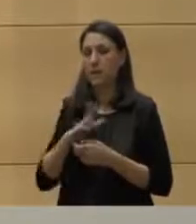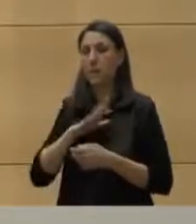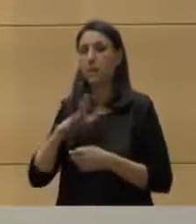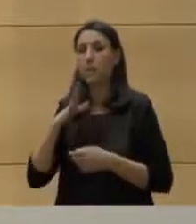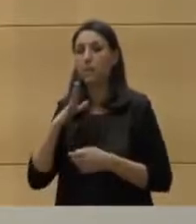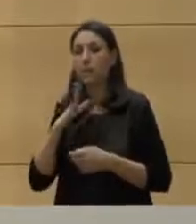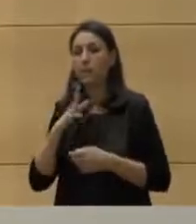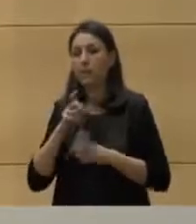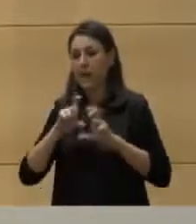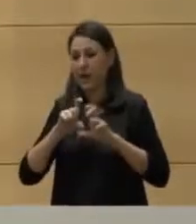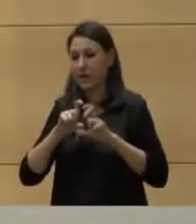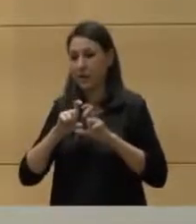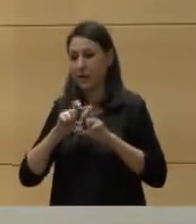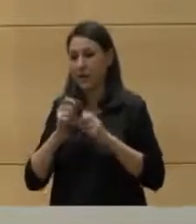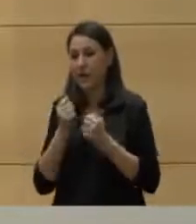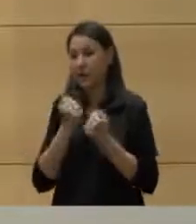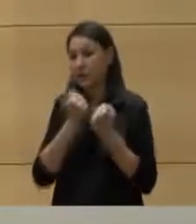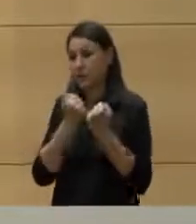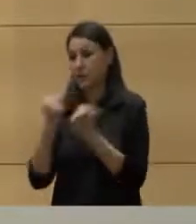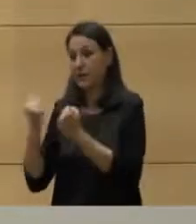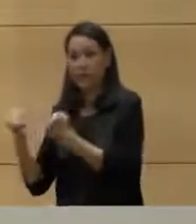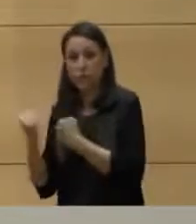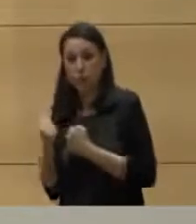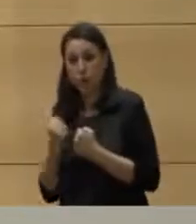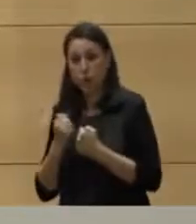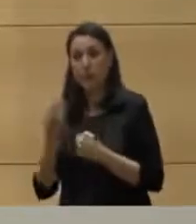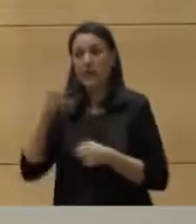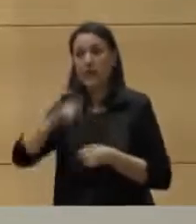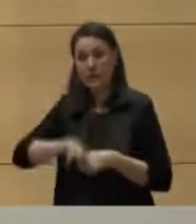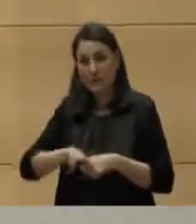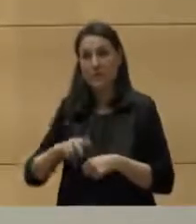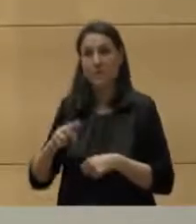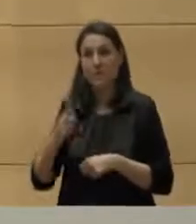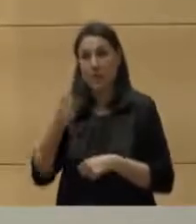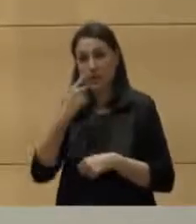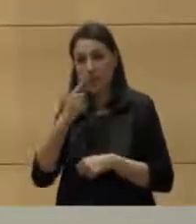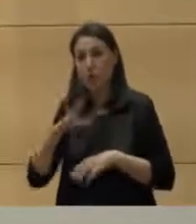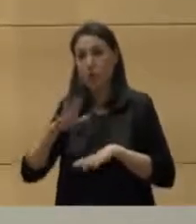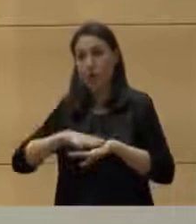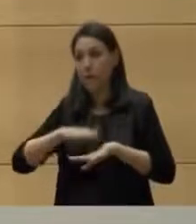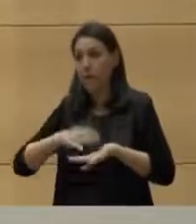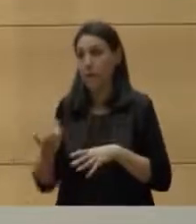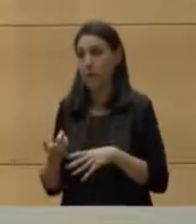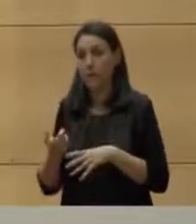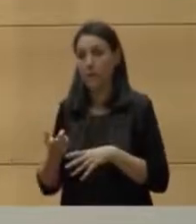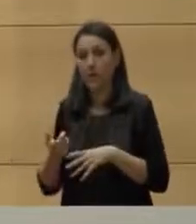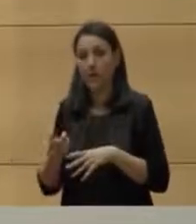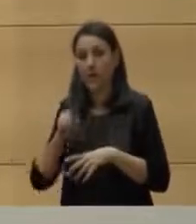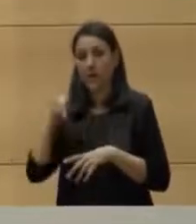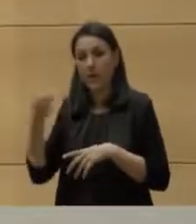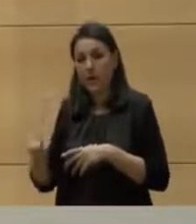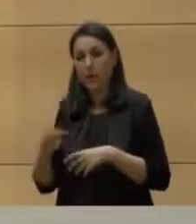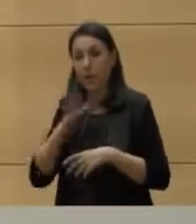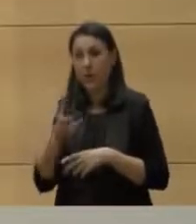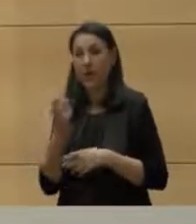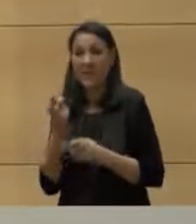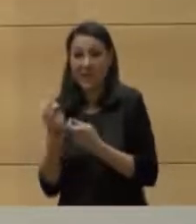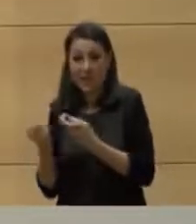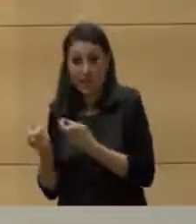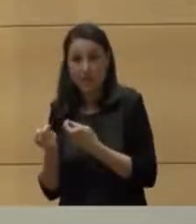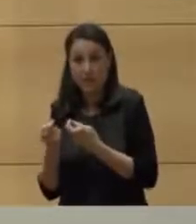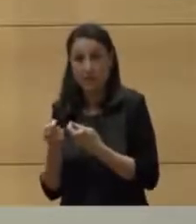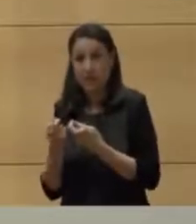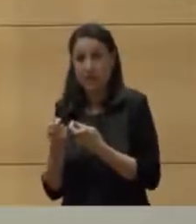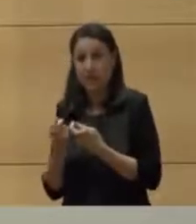poder ayudar a los problemas que crea la política de austeridad, paradójicamente, necesita, por tanto, que estos entes